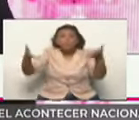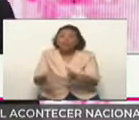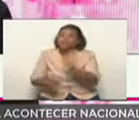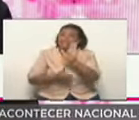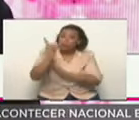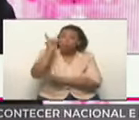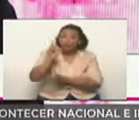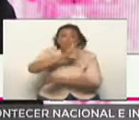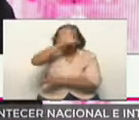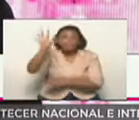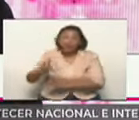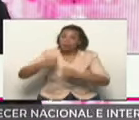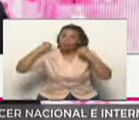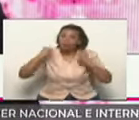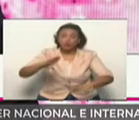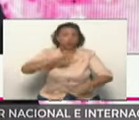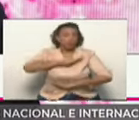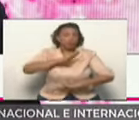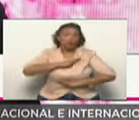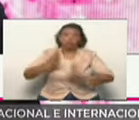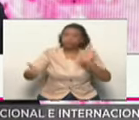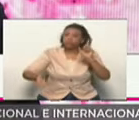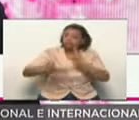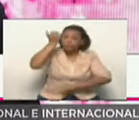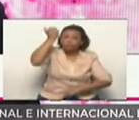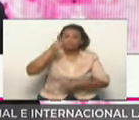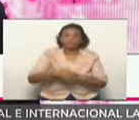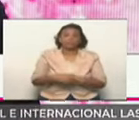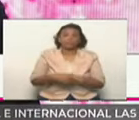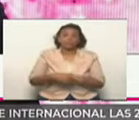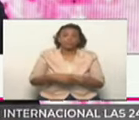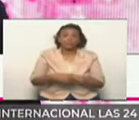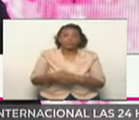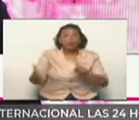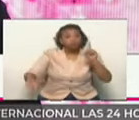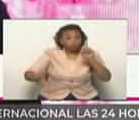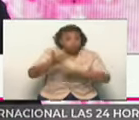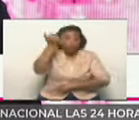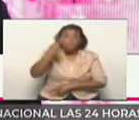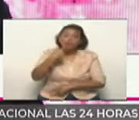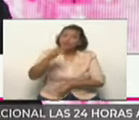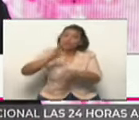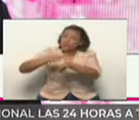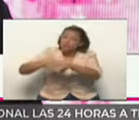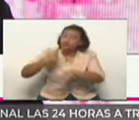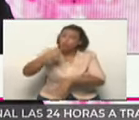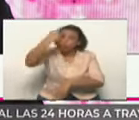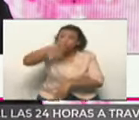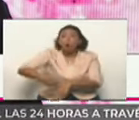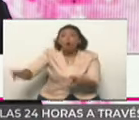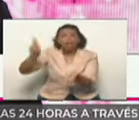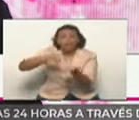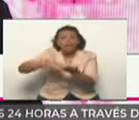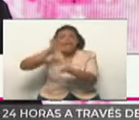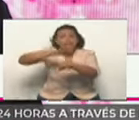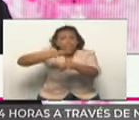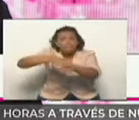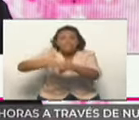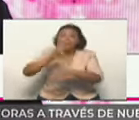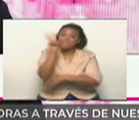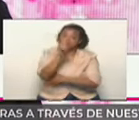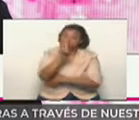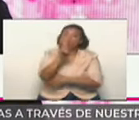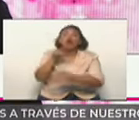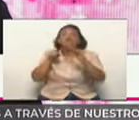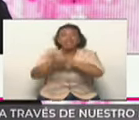de nuestros países plenamente, lograrlo ahora sí. Por eso es que yo digo y repito, Venezuela